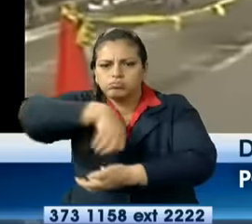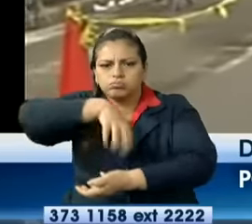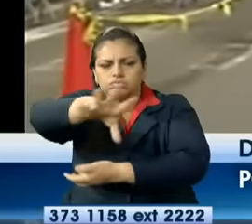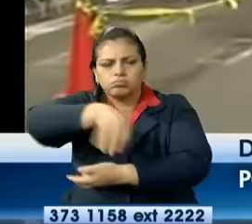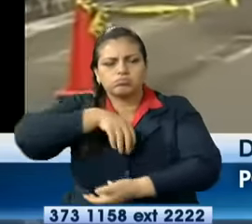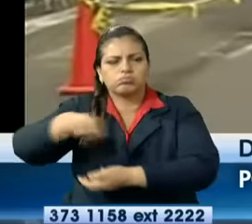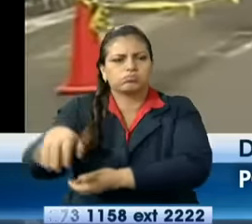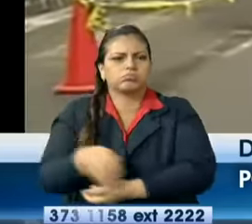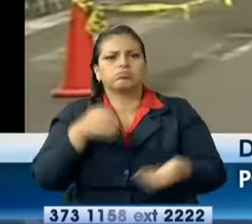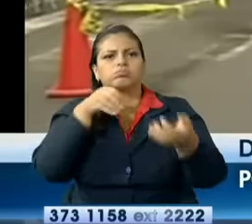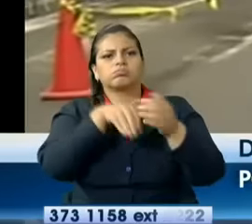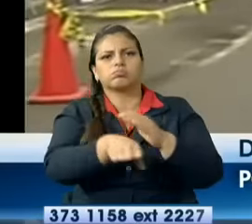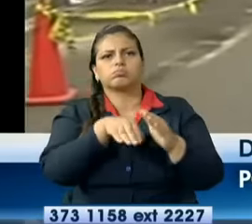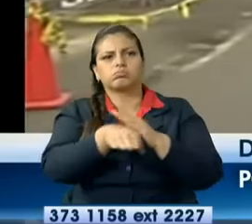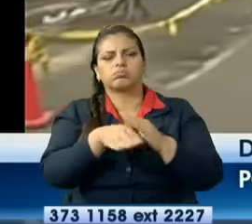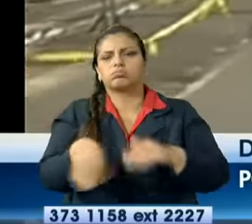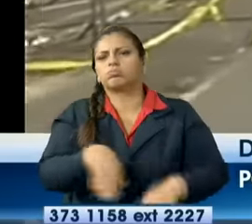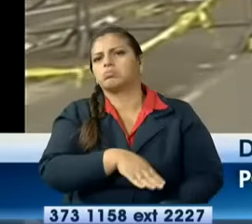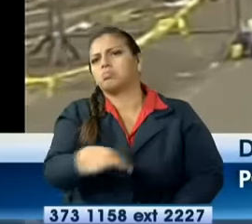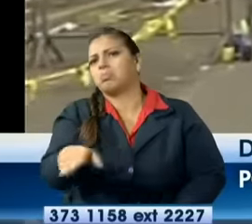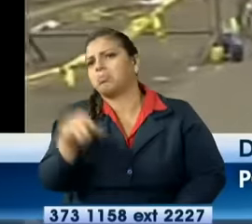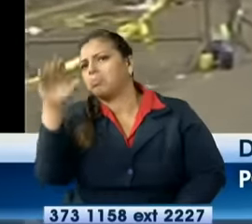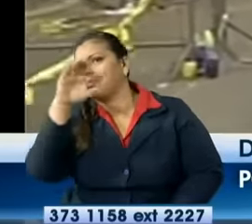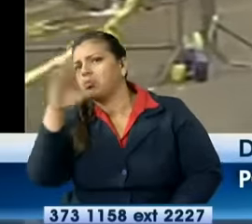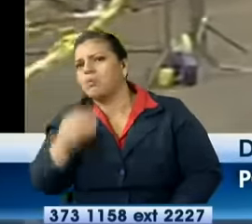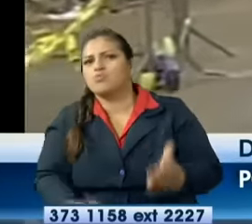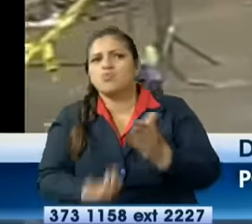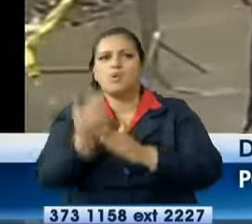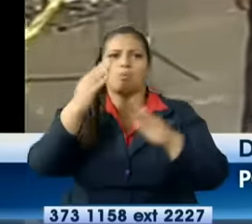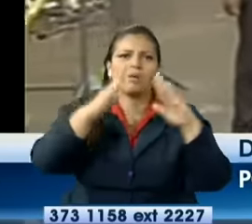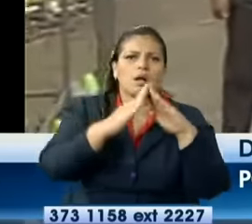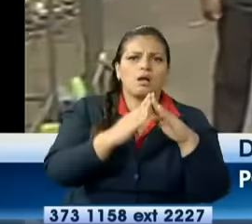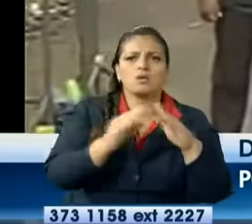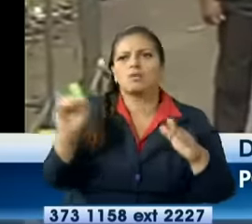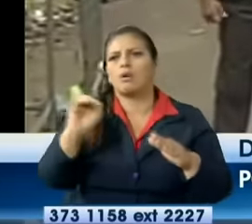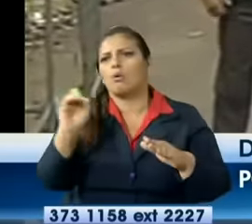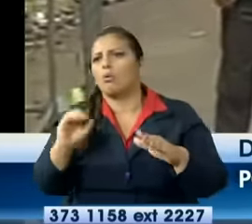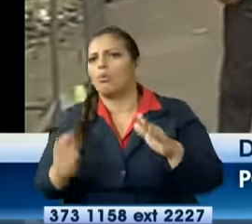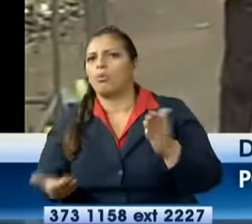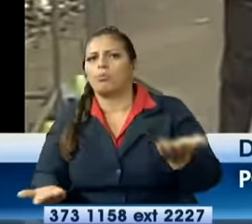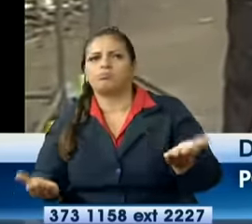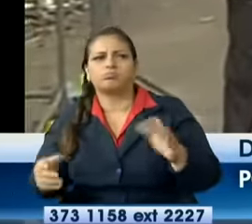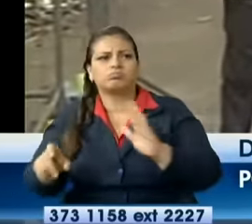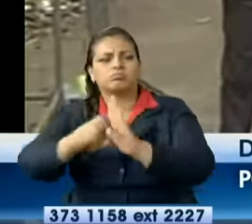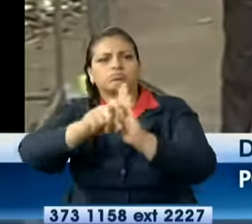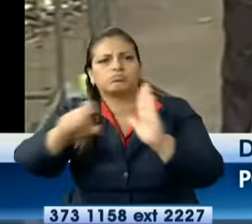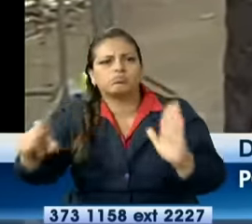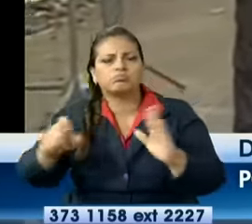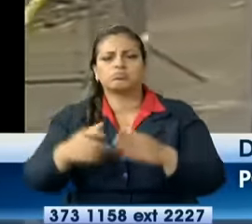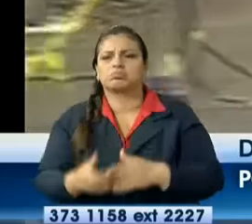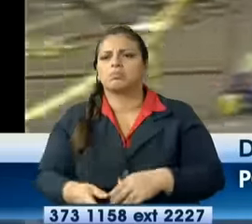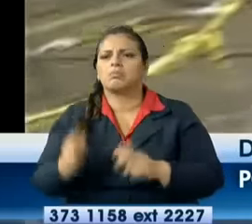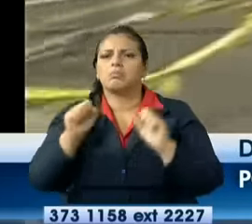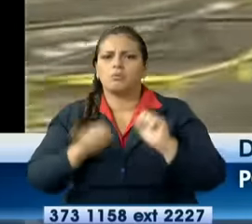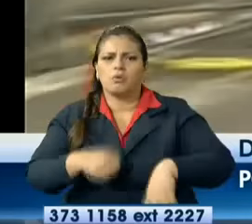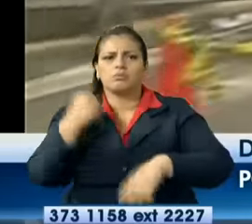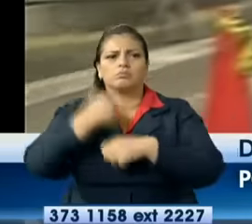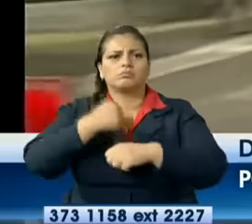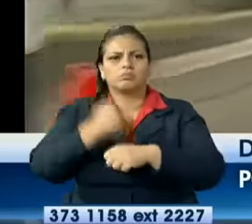en busca de una nueva casa, en busca de un nuevo local, en busca de un nuevo sitio donde establecer nuevamente sus